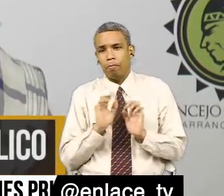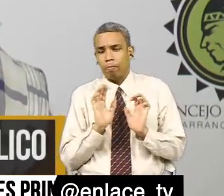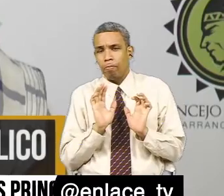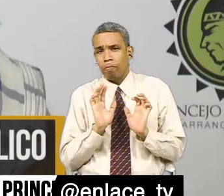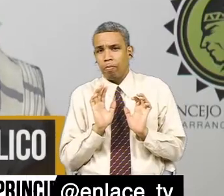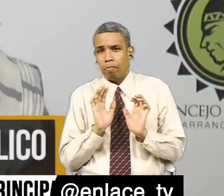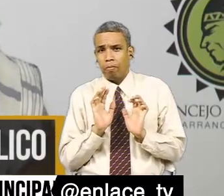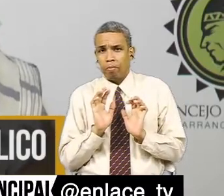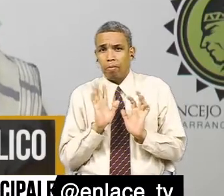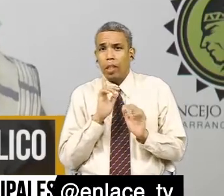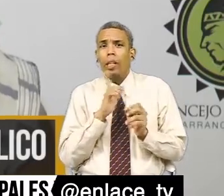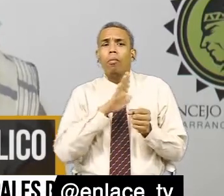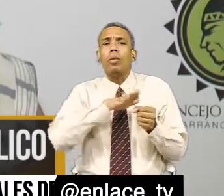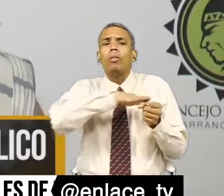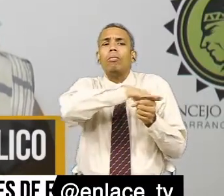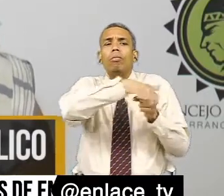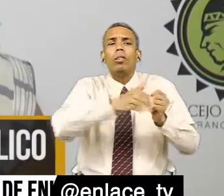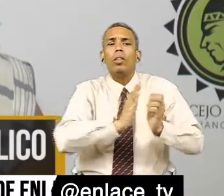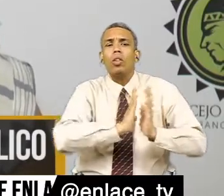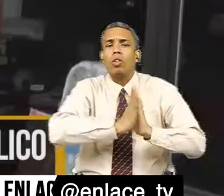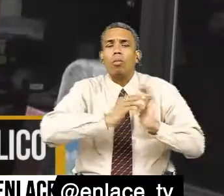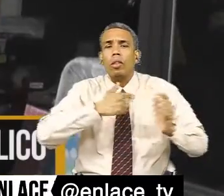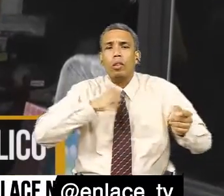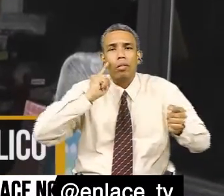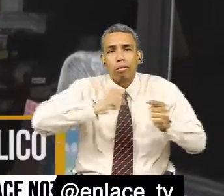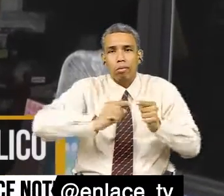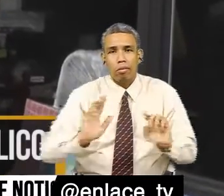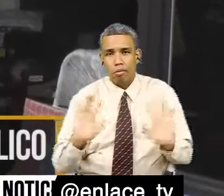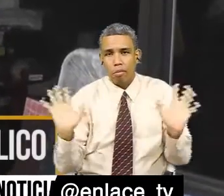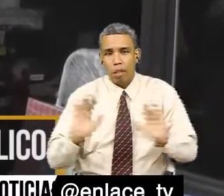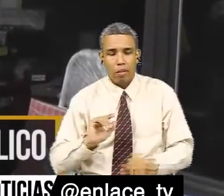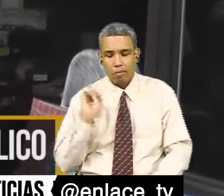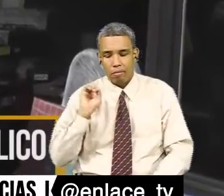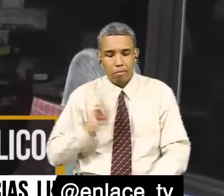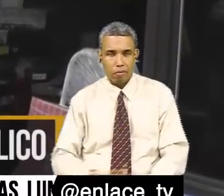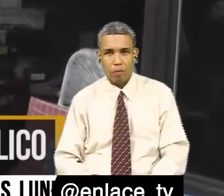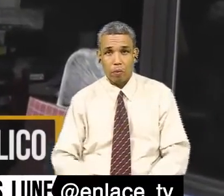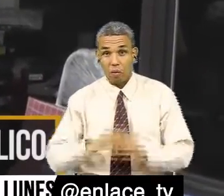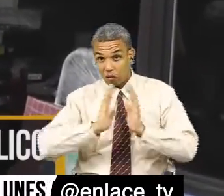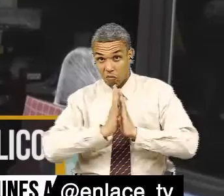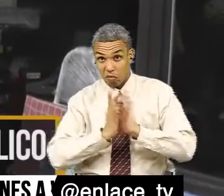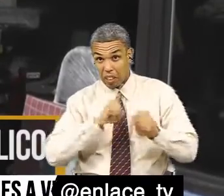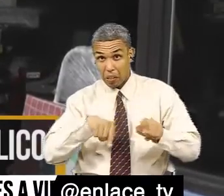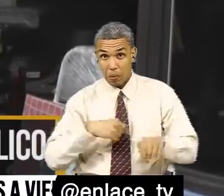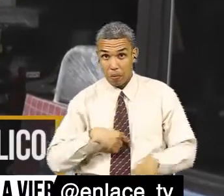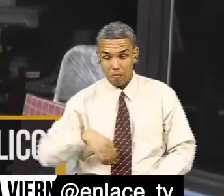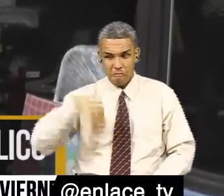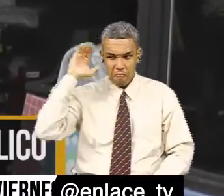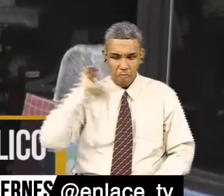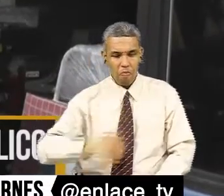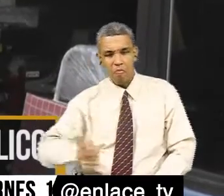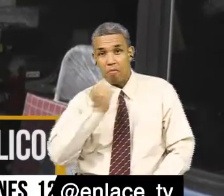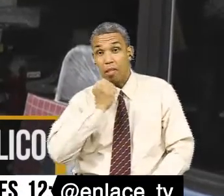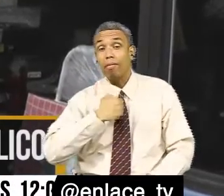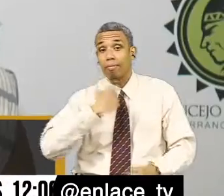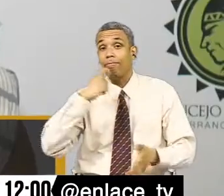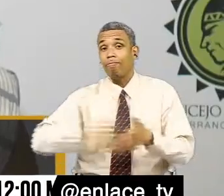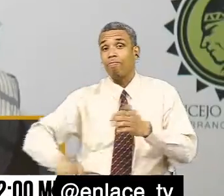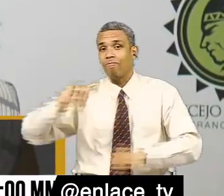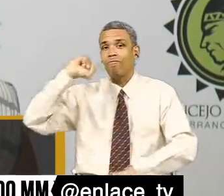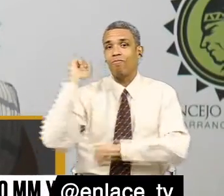de un sector, estamos yendo a diferentes sectores de la ciudad. En caso de que los comerciantes no acaten el llamado, estos serán sancionados. Que